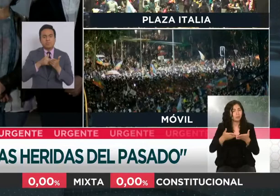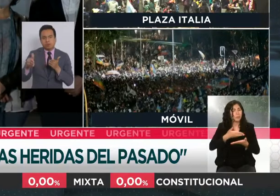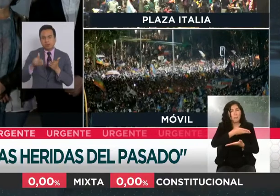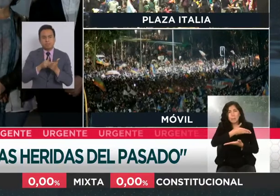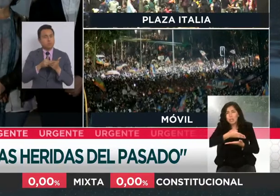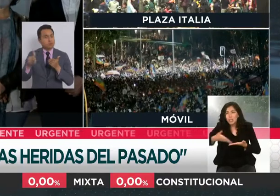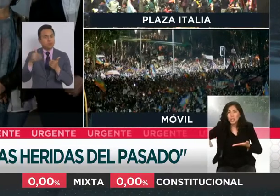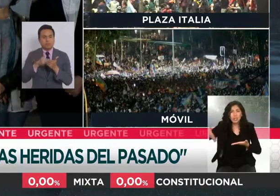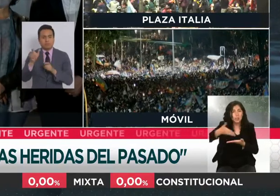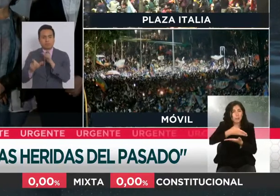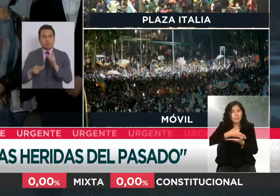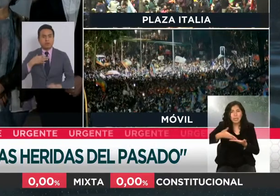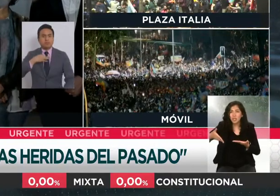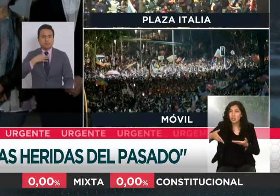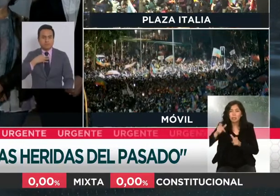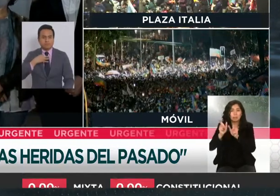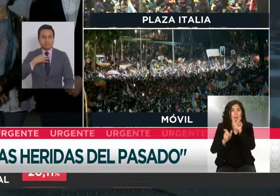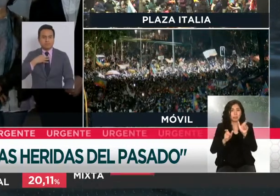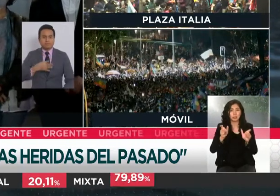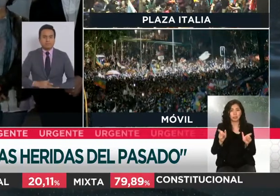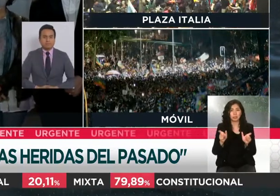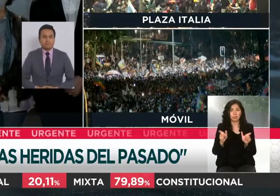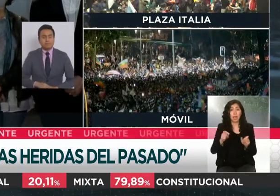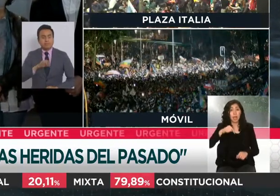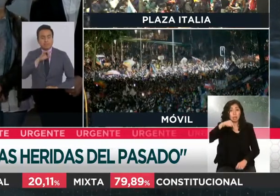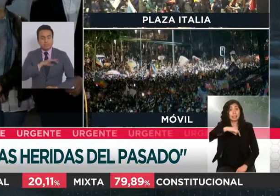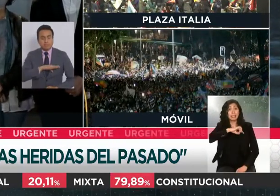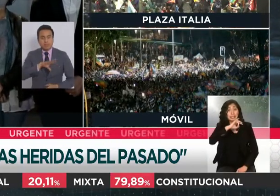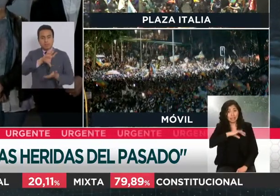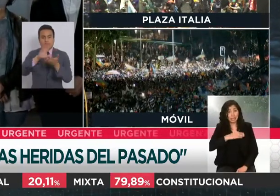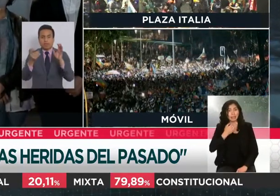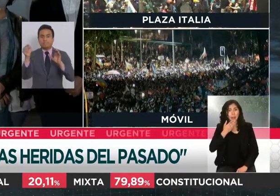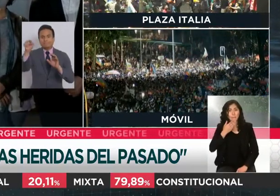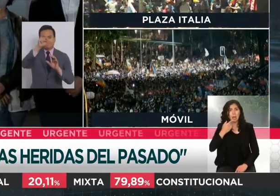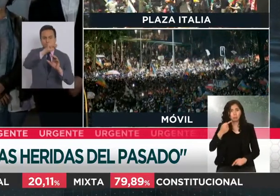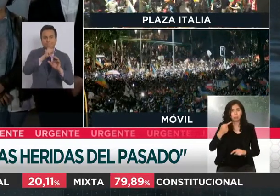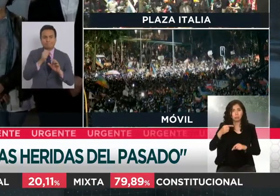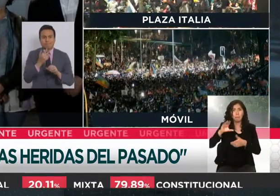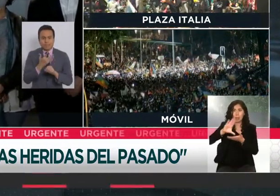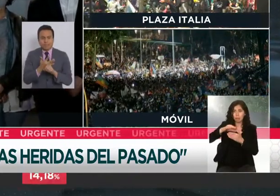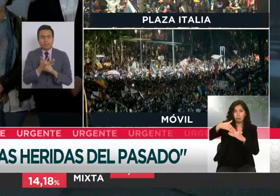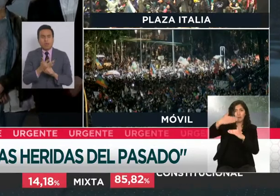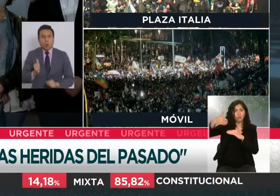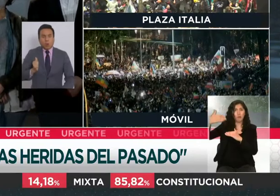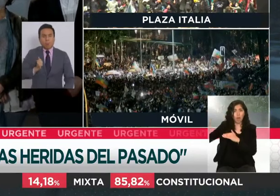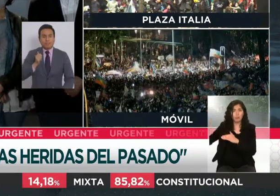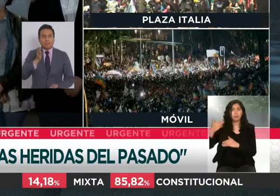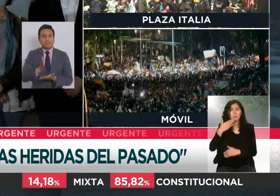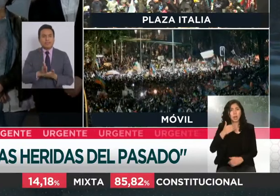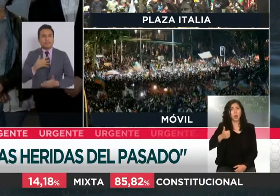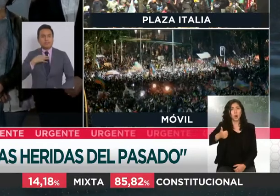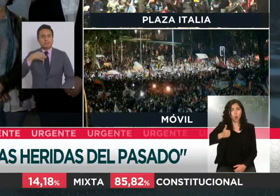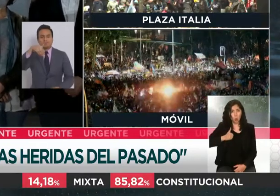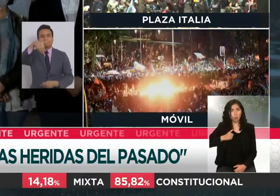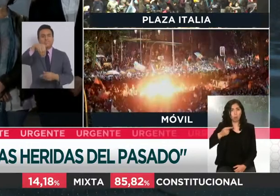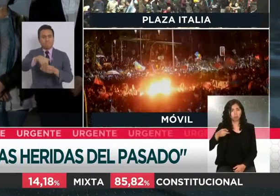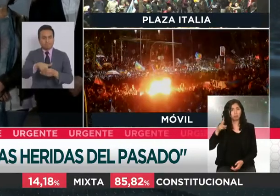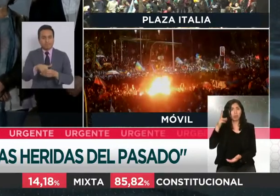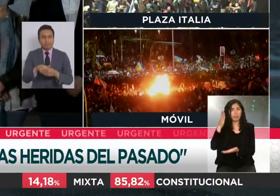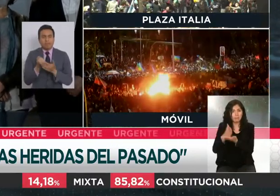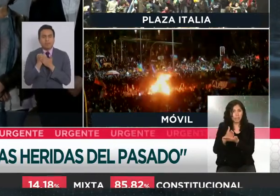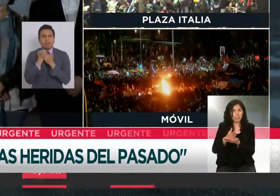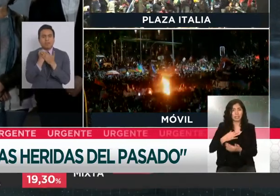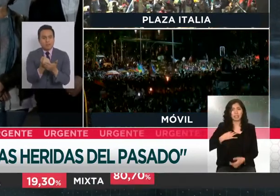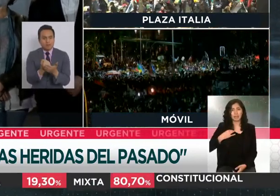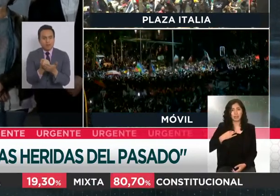y millones de ciudadanos en Chile y en el extranjero que cumplieron con su deber cívico, que